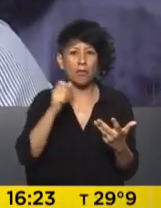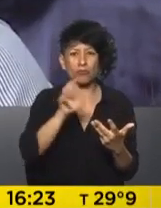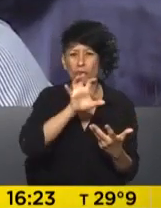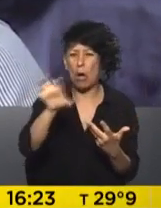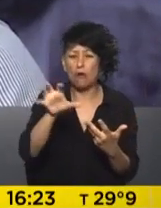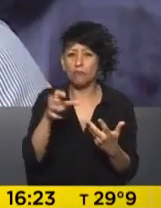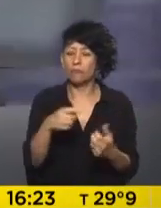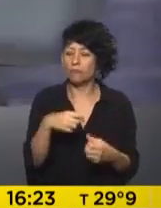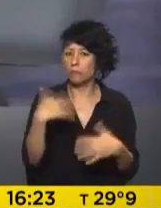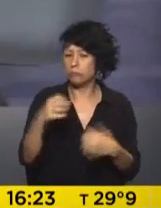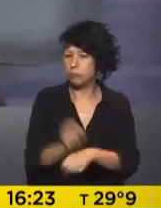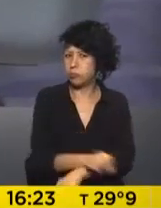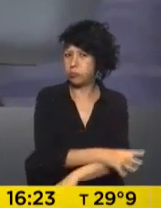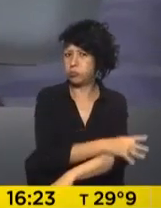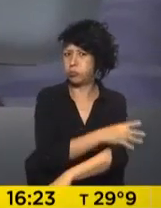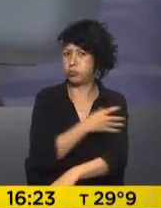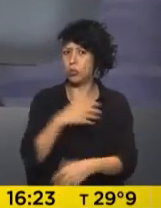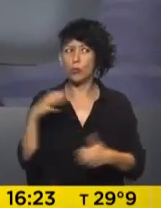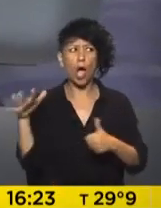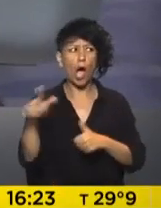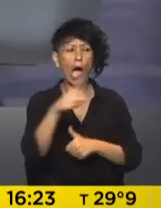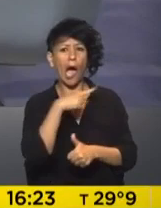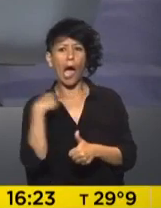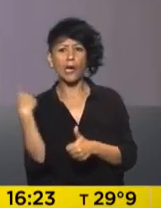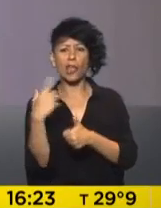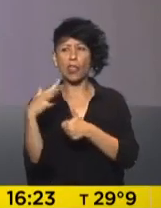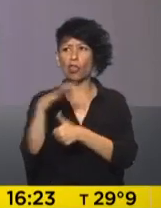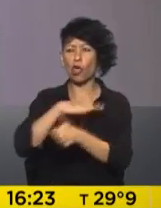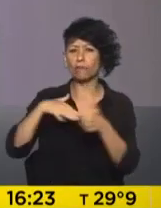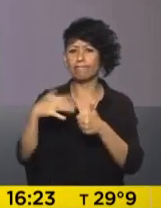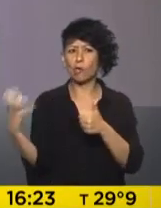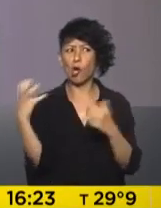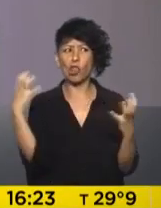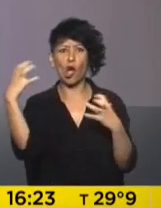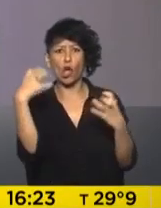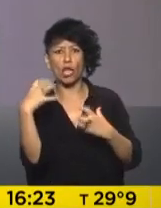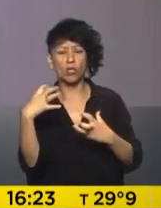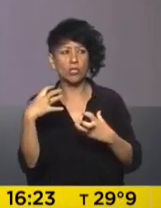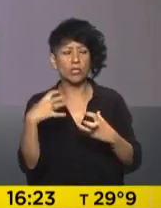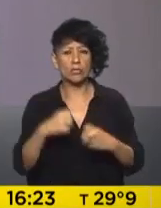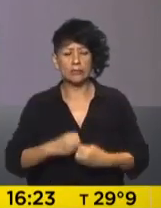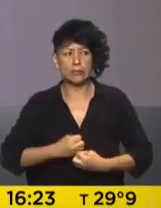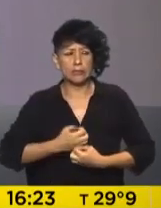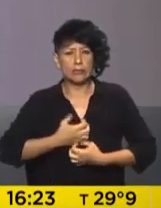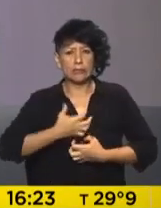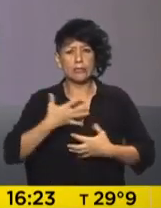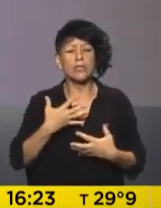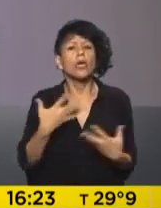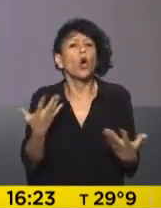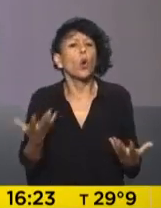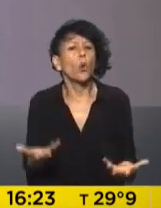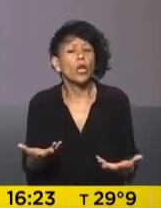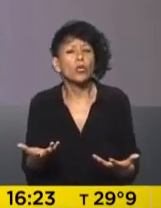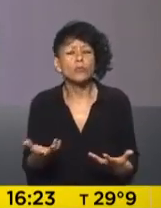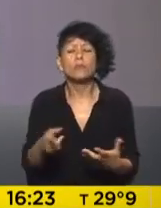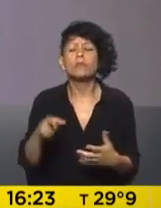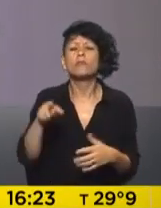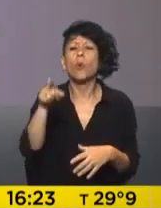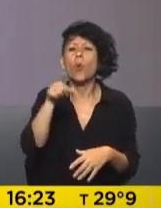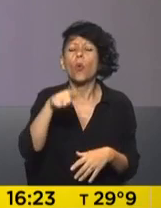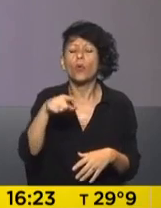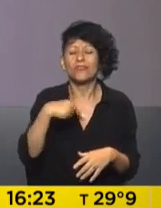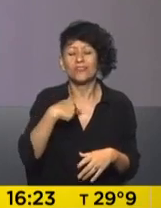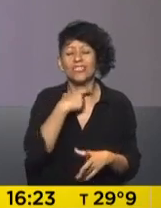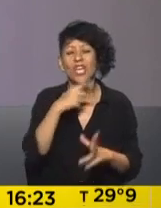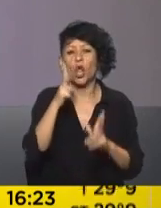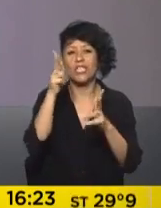que amenazante que va invadiendo el interior. ¿Cómo fue llevar adelante la apuesta? Pues que quiero mencionar